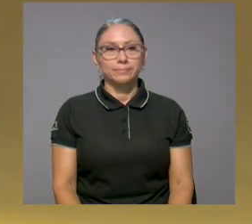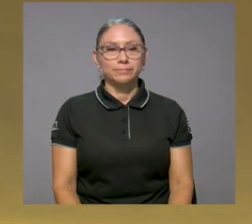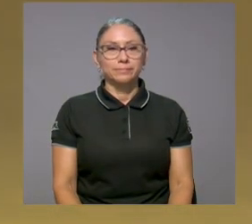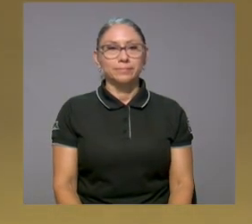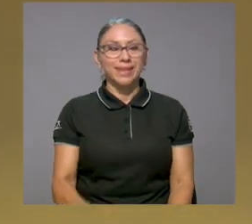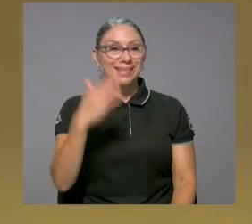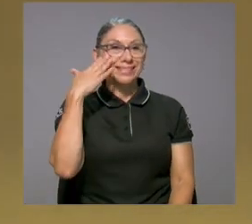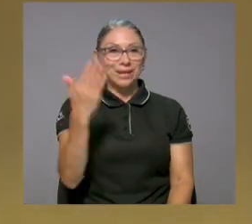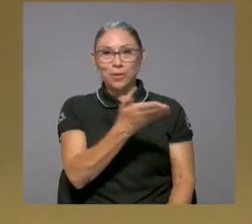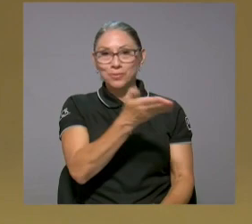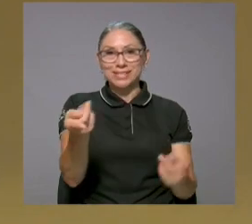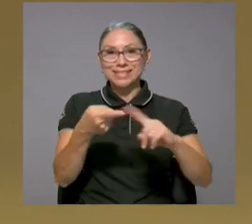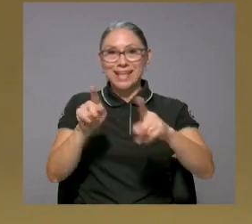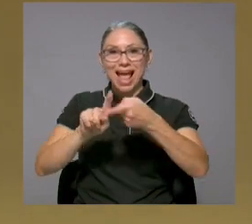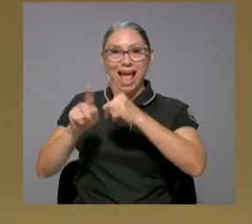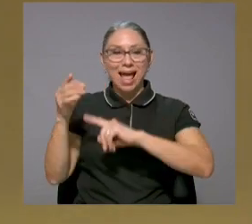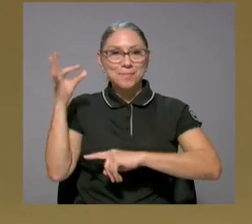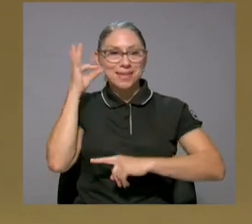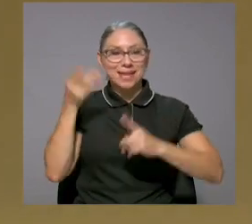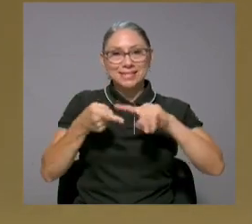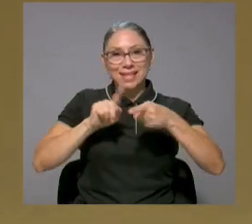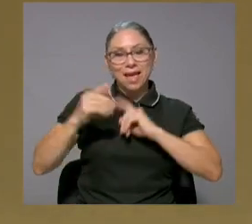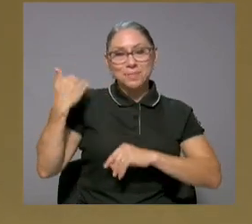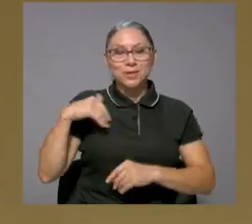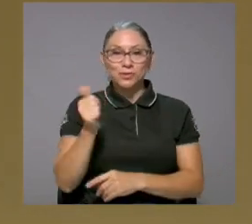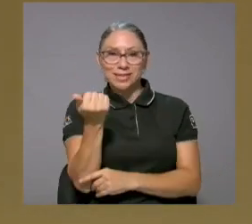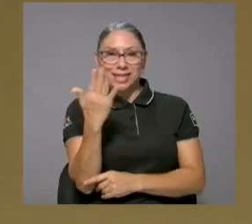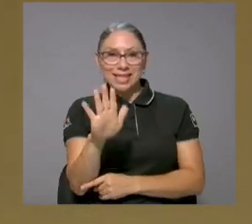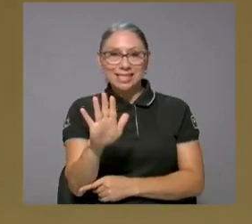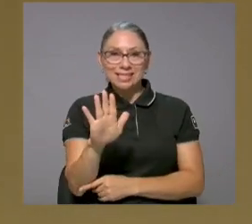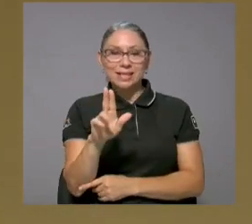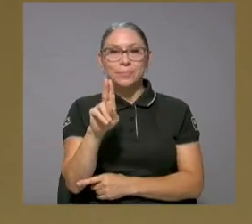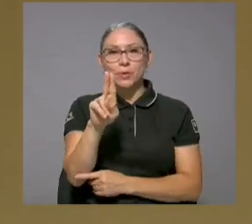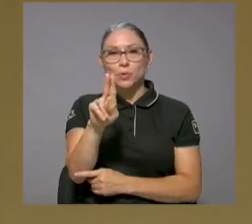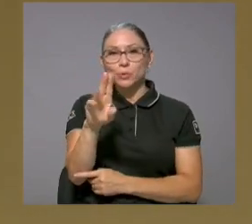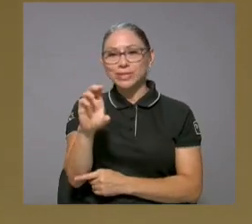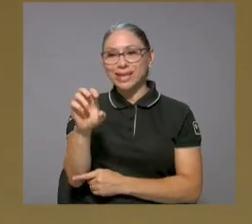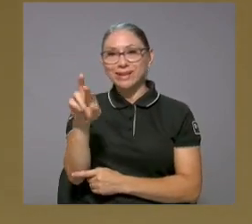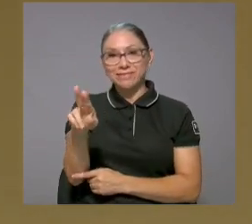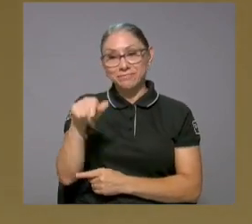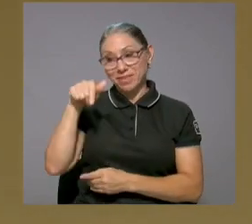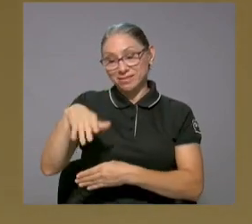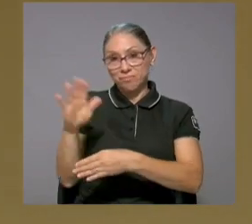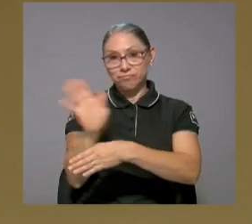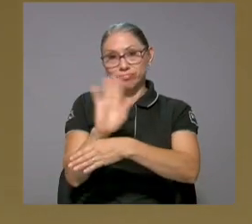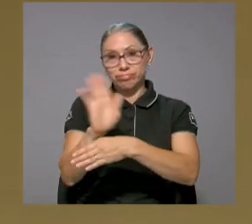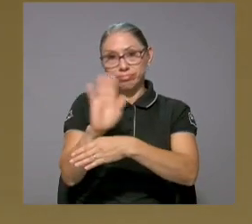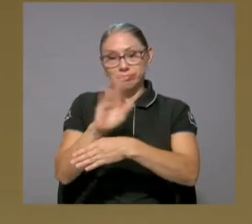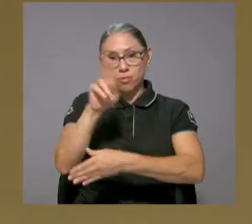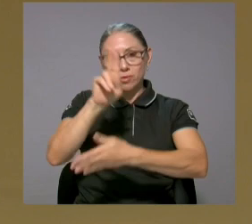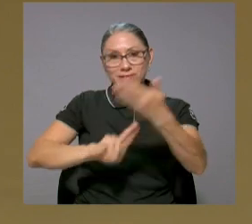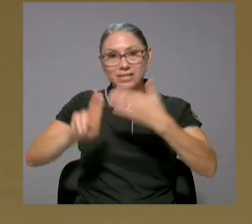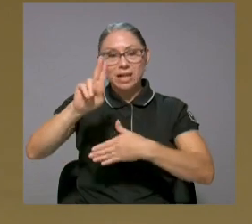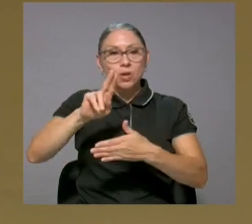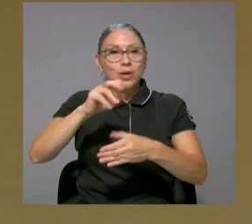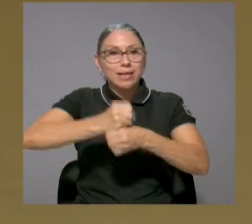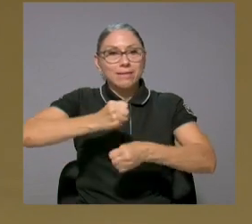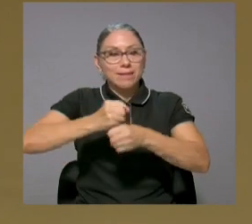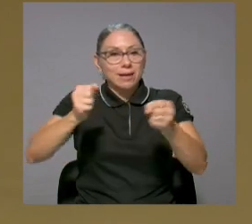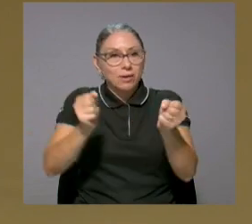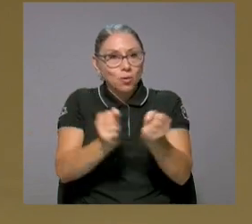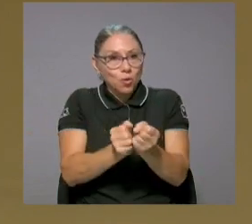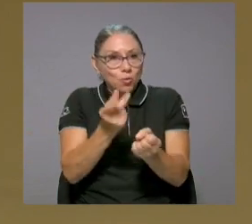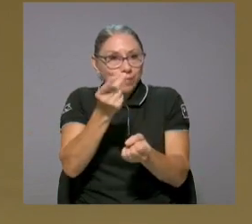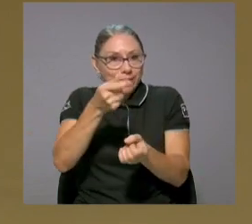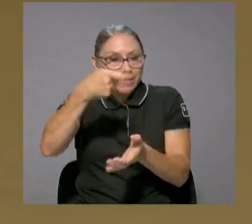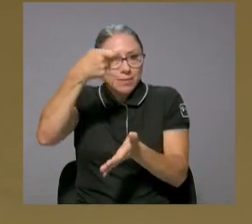Los saludamos, amigas y amigos de 15 UCR, este medio televisivo universitario que se paga con los impuestos que